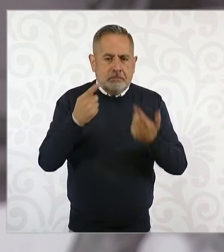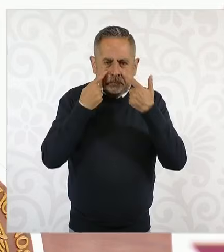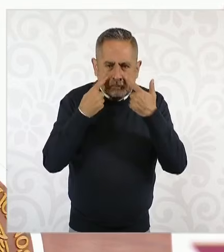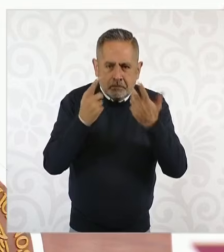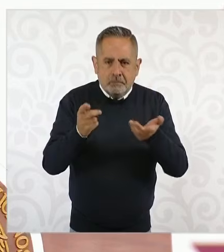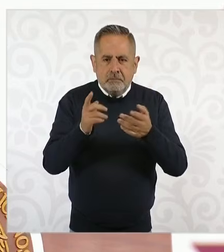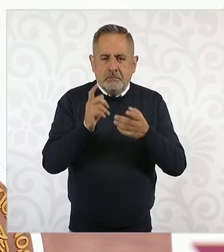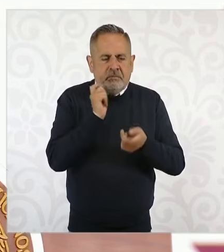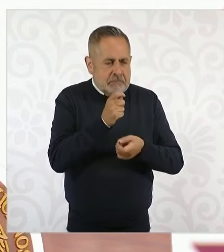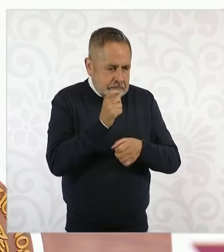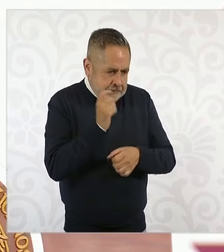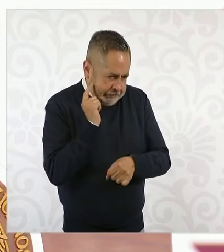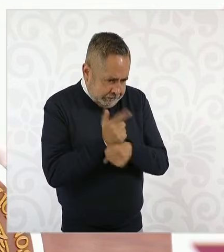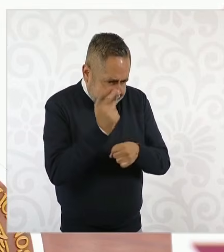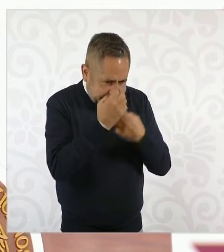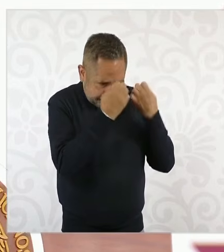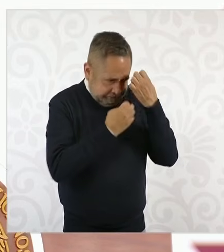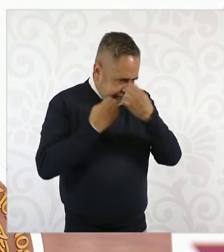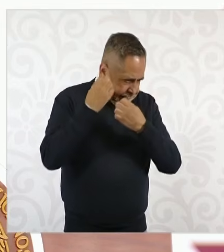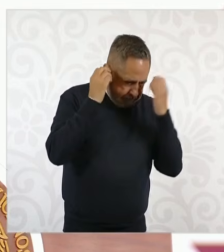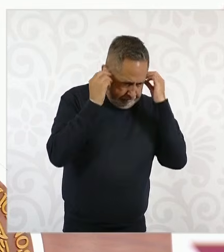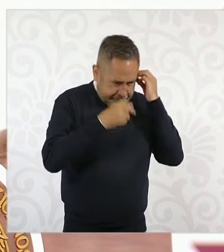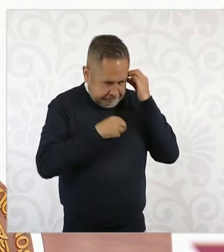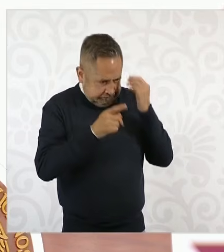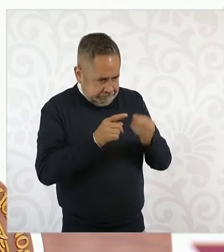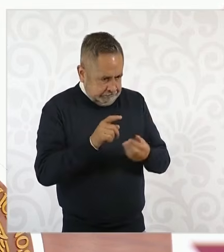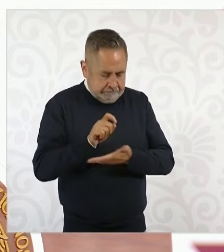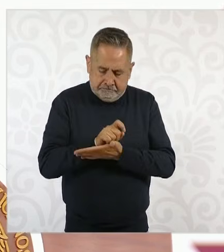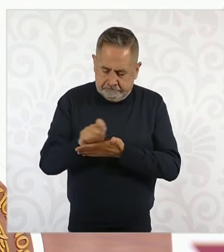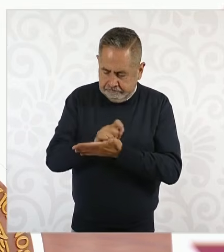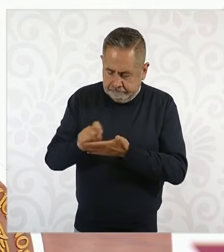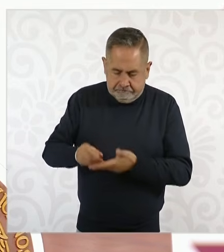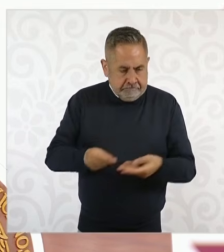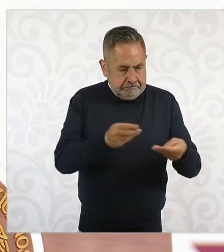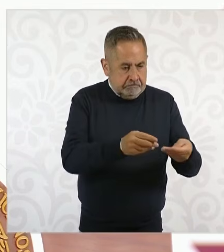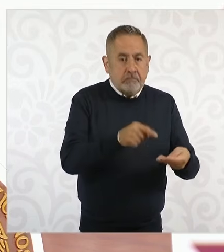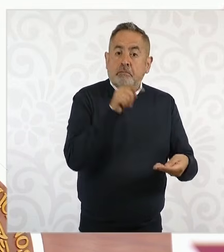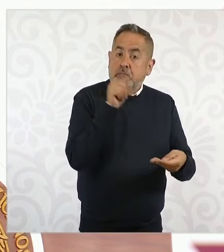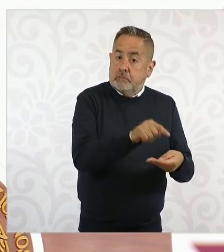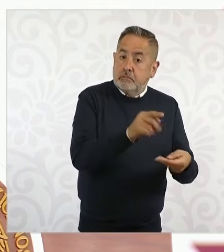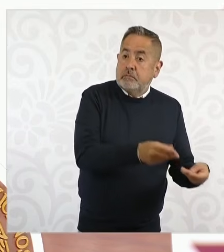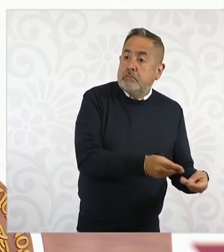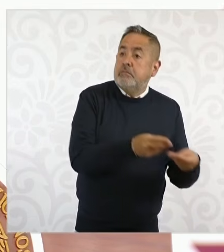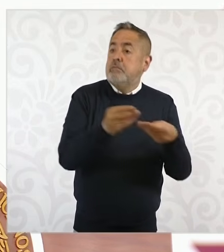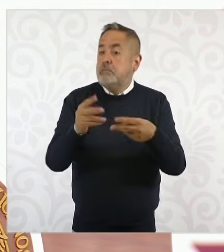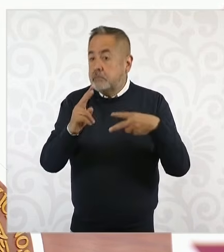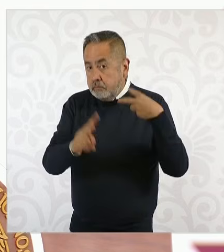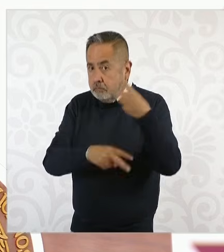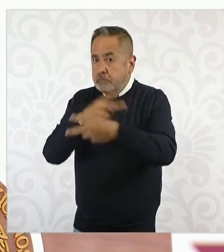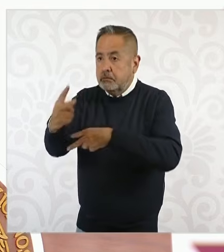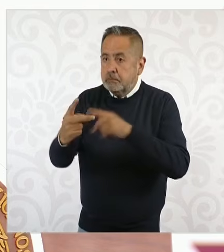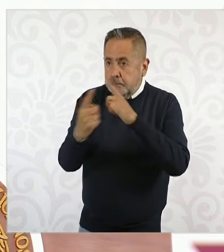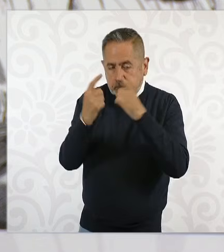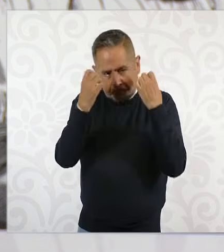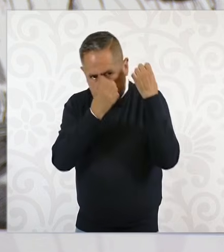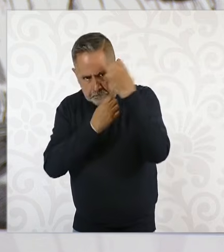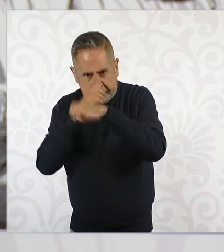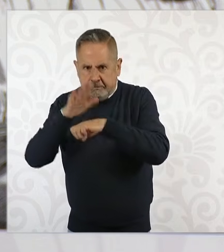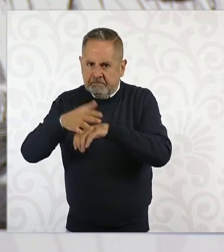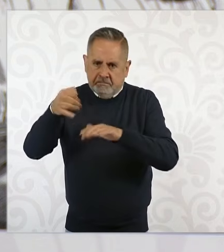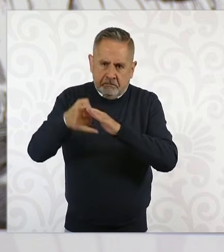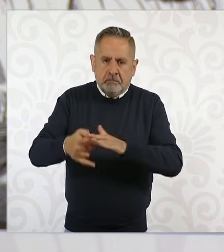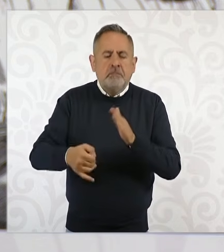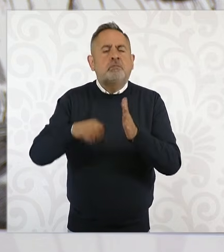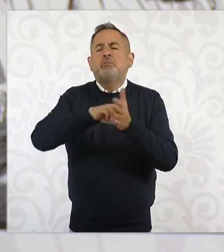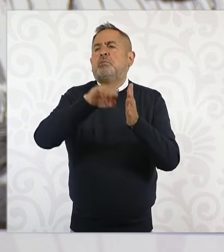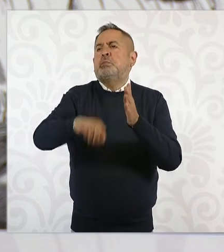casos, para sus hijos, pues que puedan ir a una revisión. Por ejemplo, en